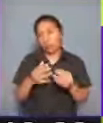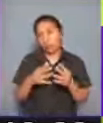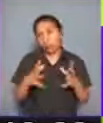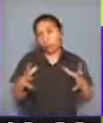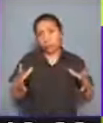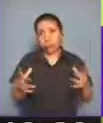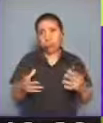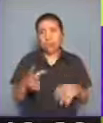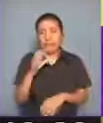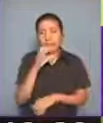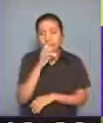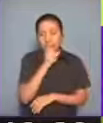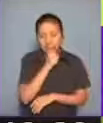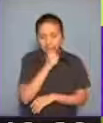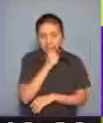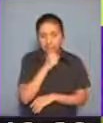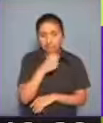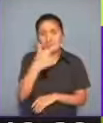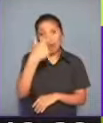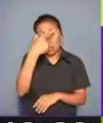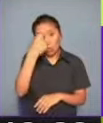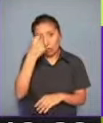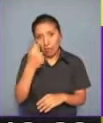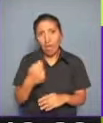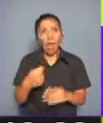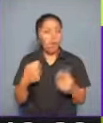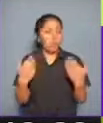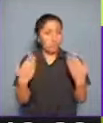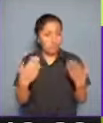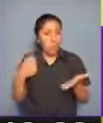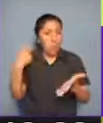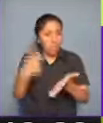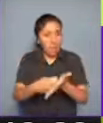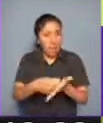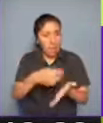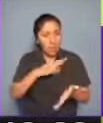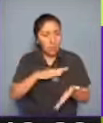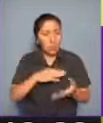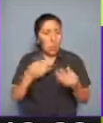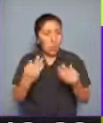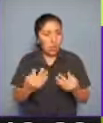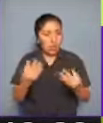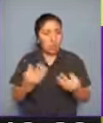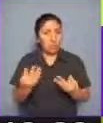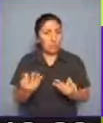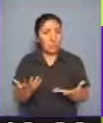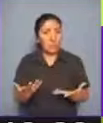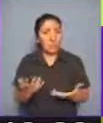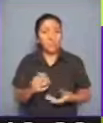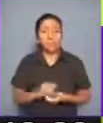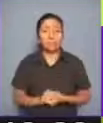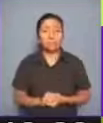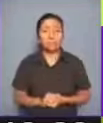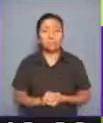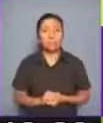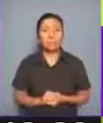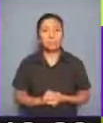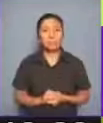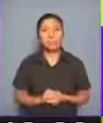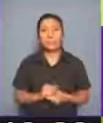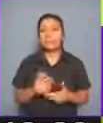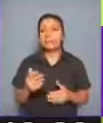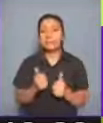Tenemos que aguantar a los chóferes para que se los pueda pagar también en forma y siempre siempre sufr lo mismo se